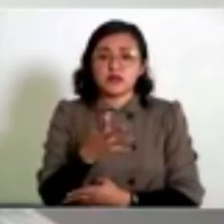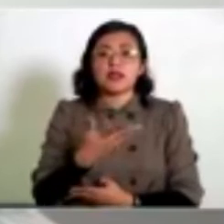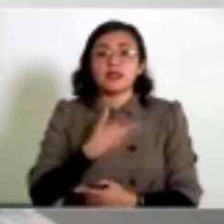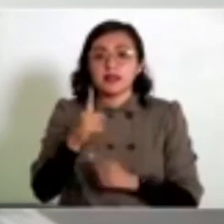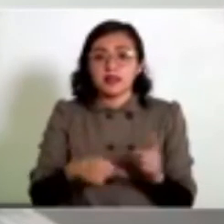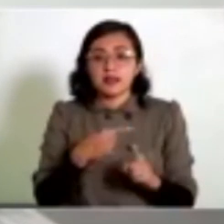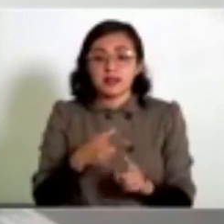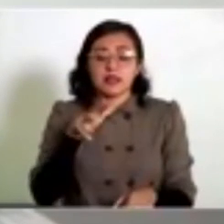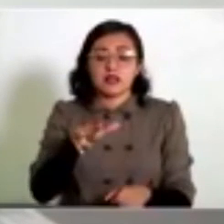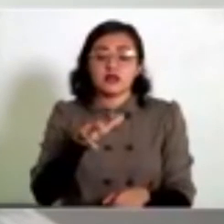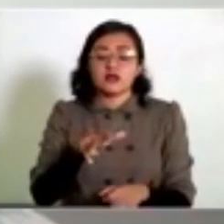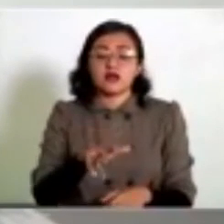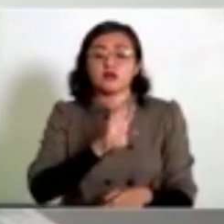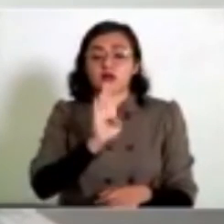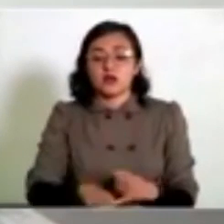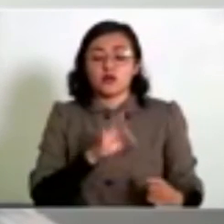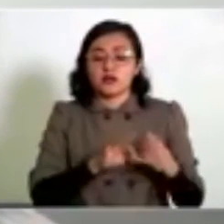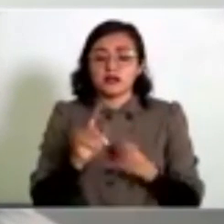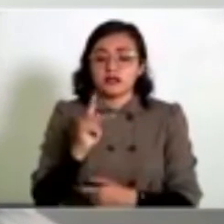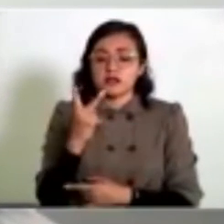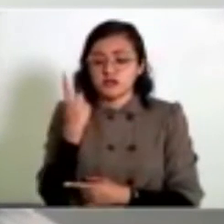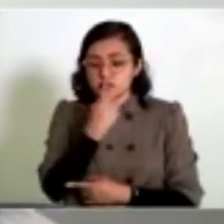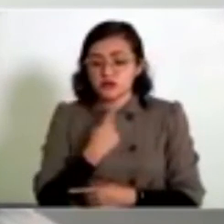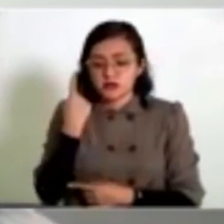teniendo 18 defunciones en las últimas 72 horas.